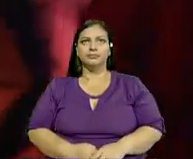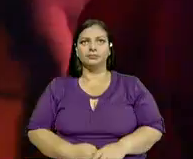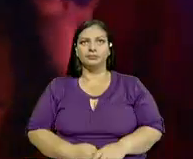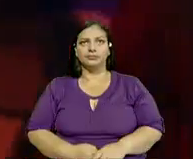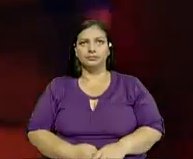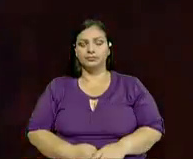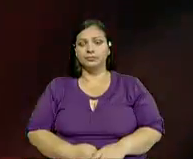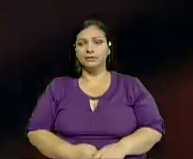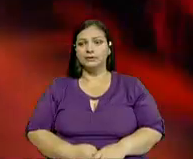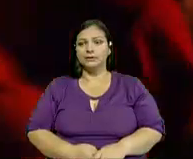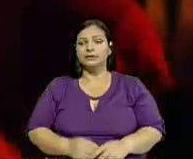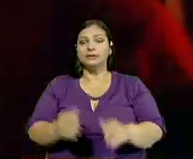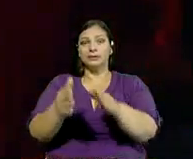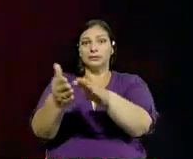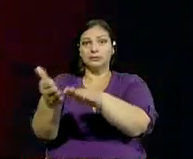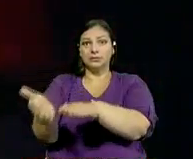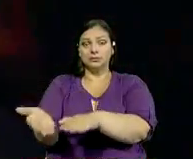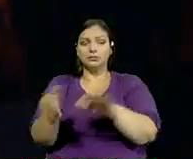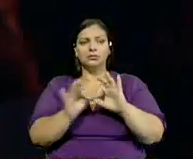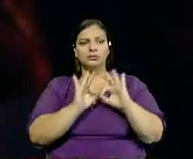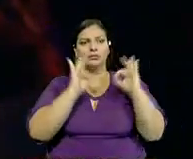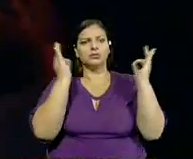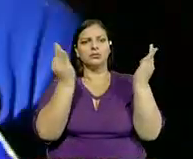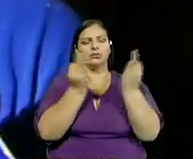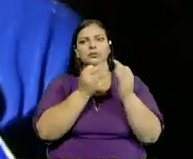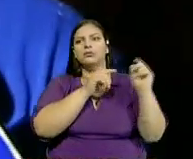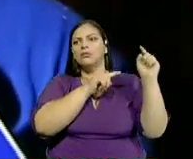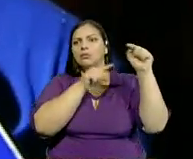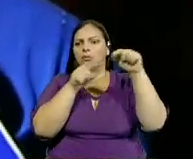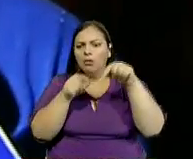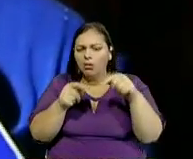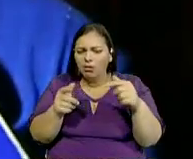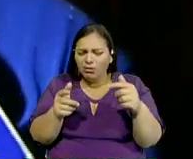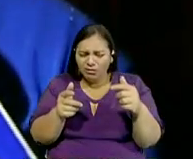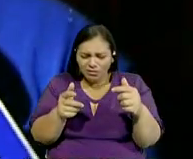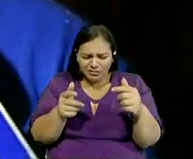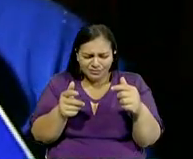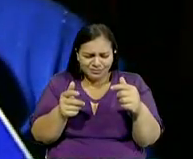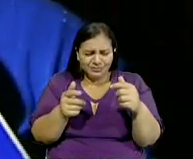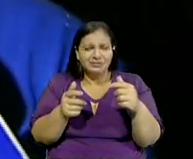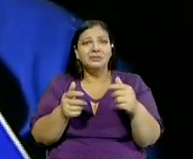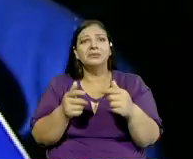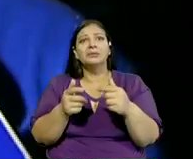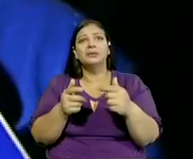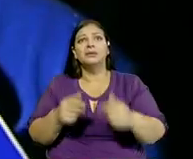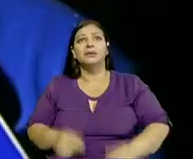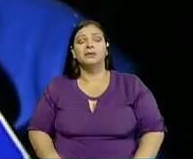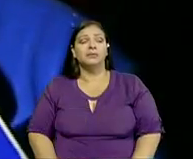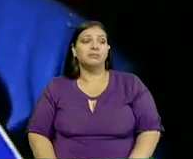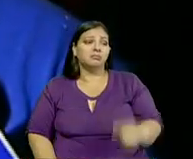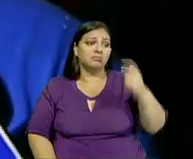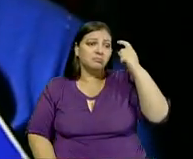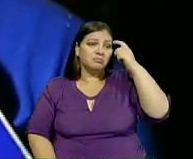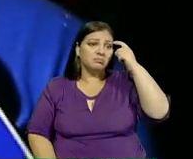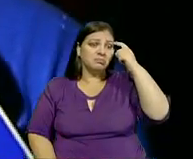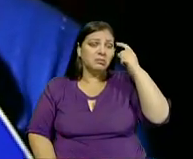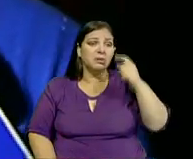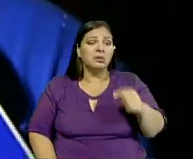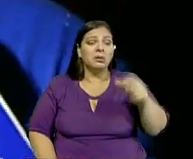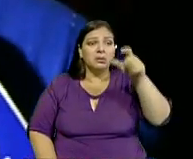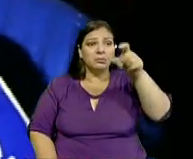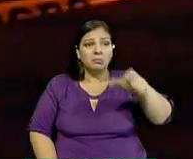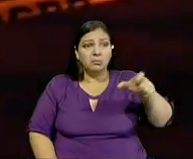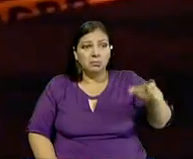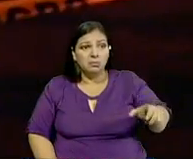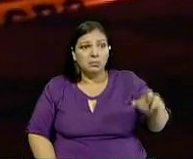Familiares del occiso se hicieron presentes en el sitio. Ahorita que nos acaban, me informan que ha sido tres personas, tres hombres y una